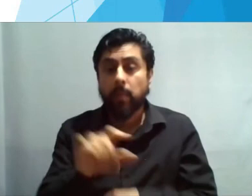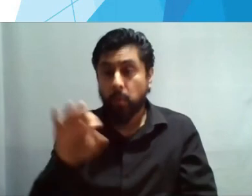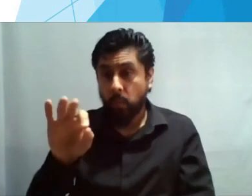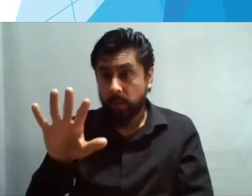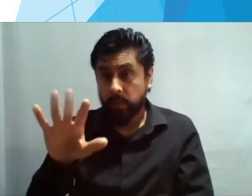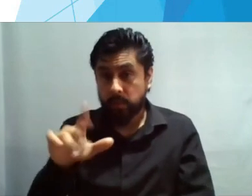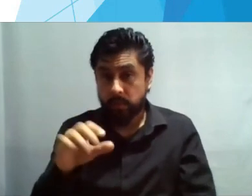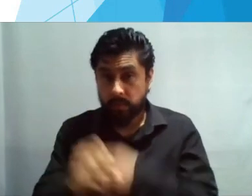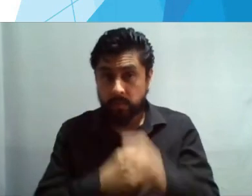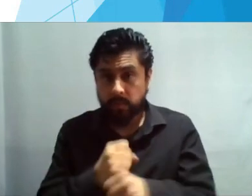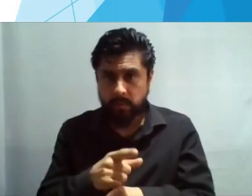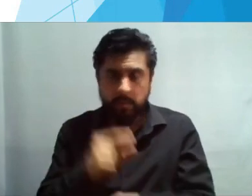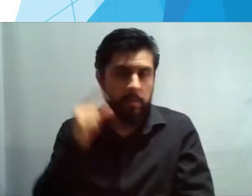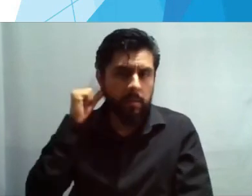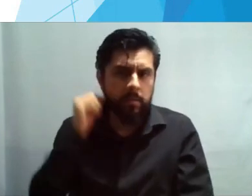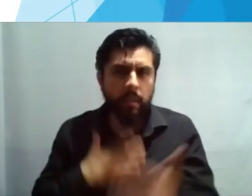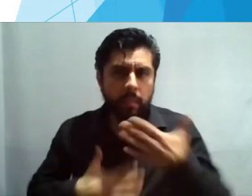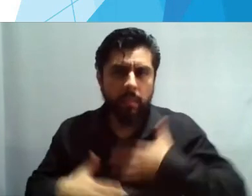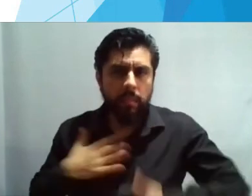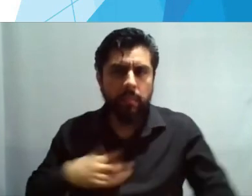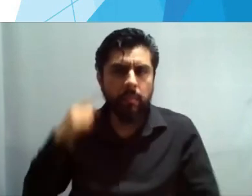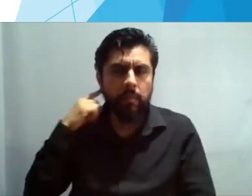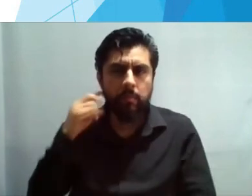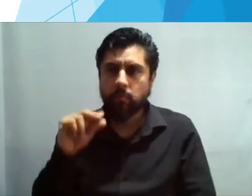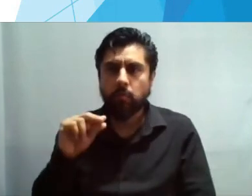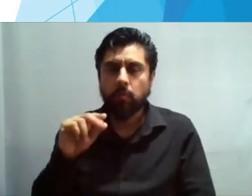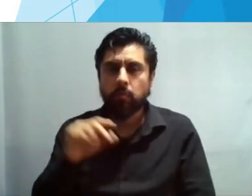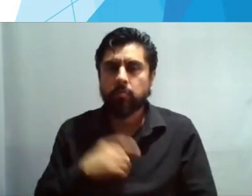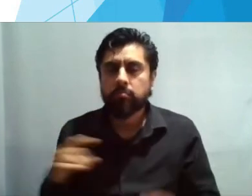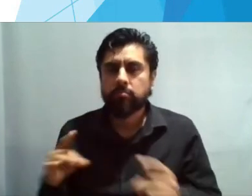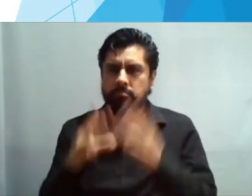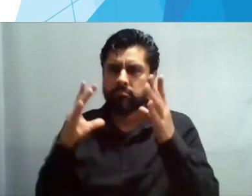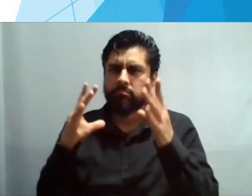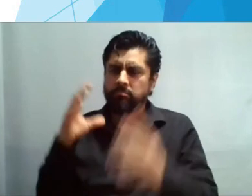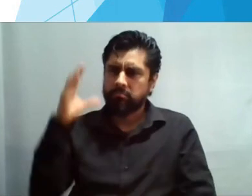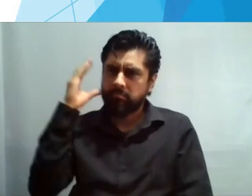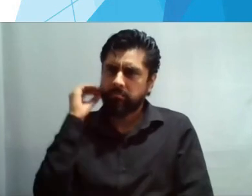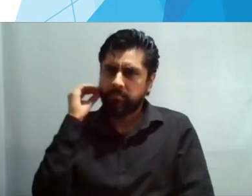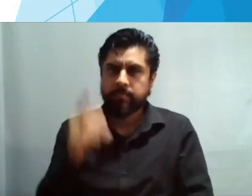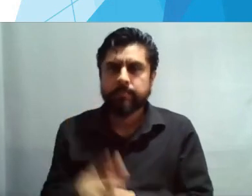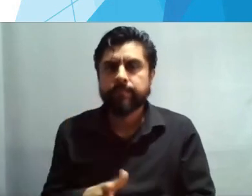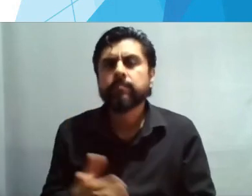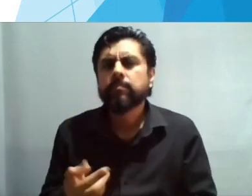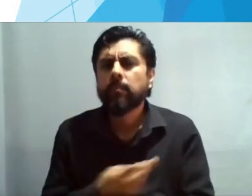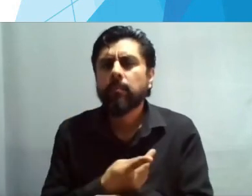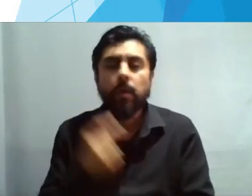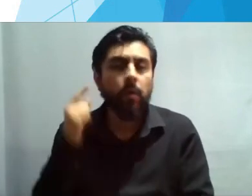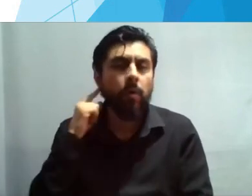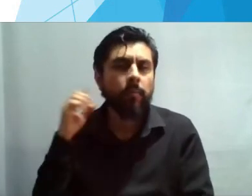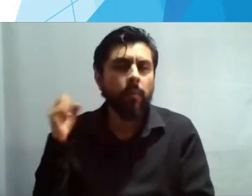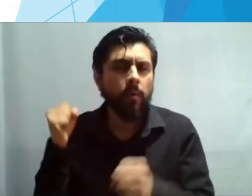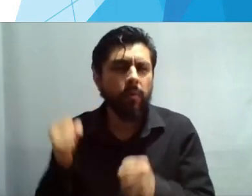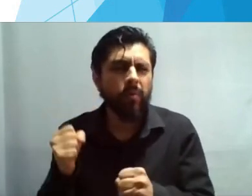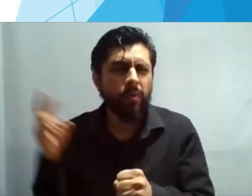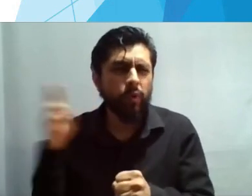que es un oído cansado. Si fue súbito, no puedo decir que, bueno, fue asociado a ruido. No, esto fue súbito y no